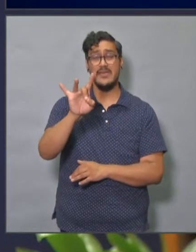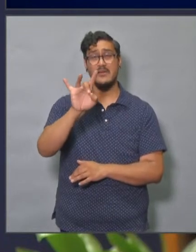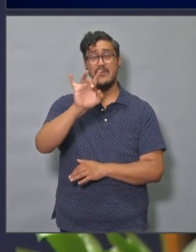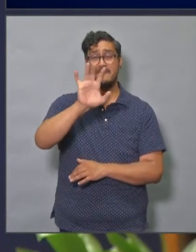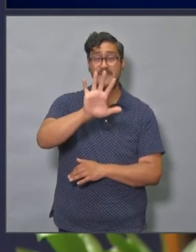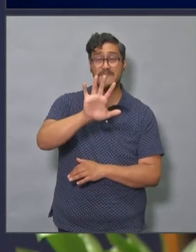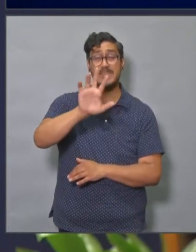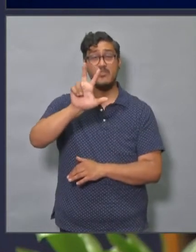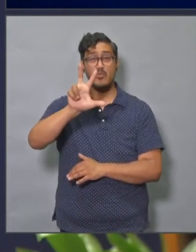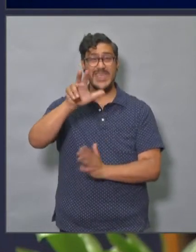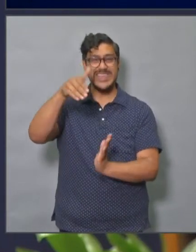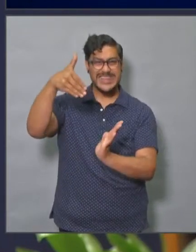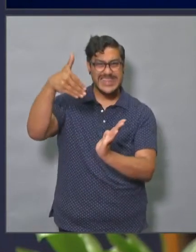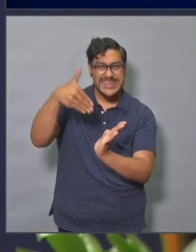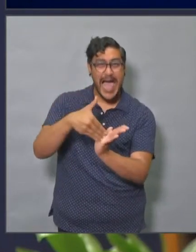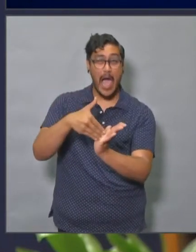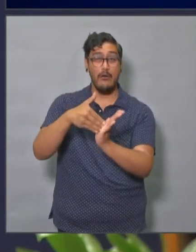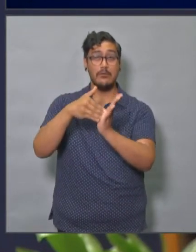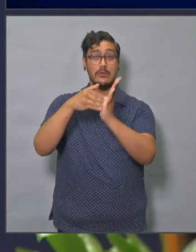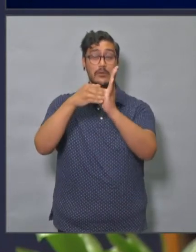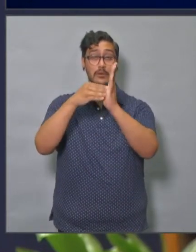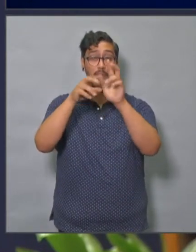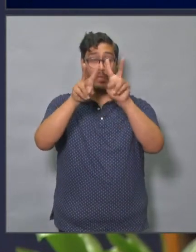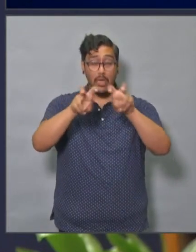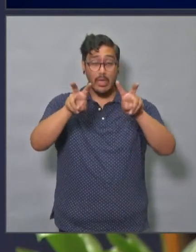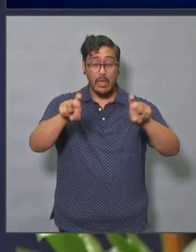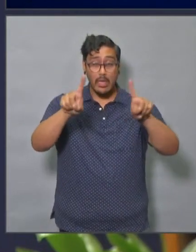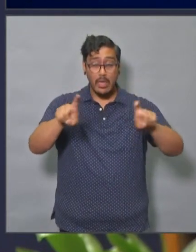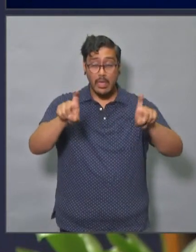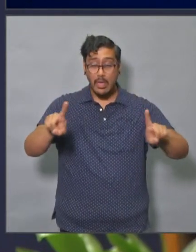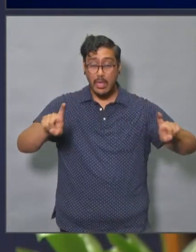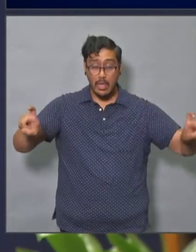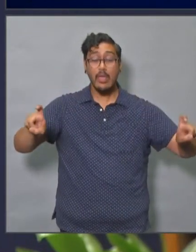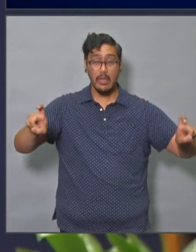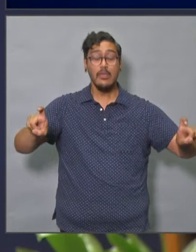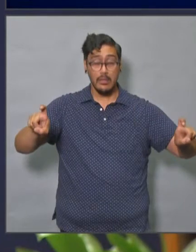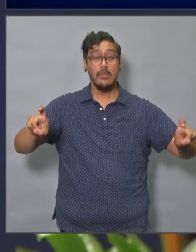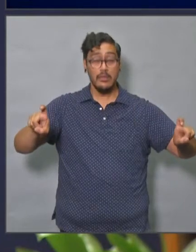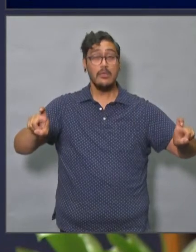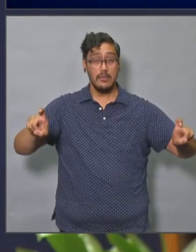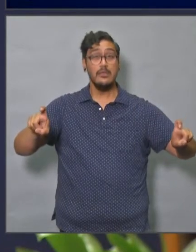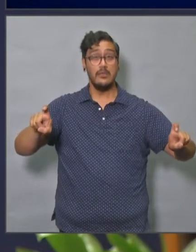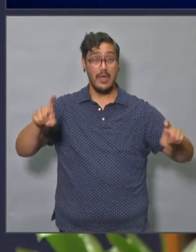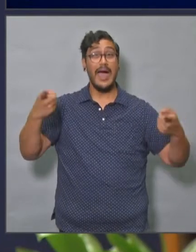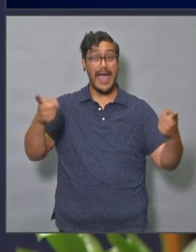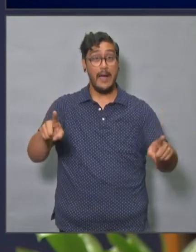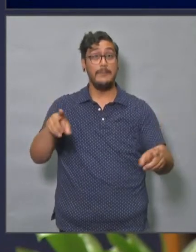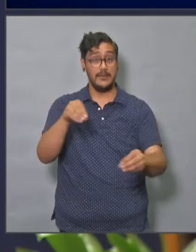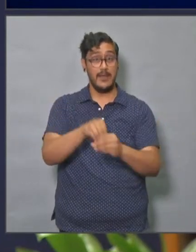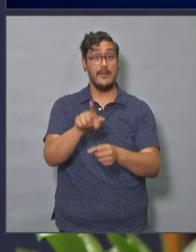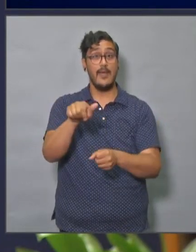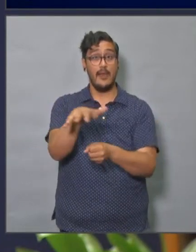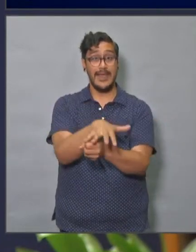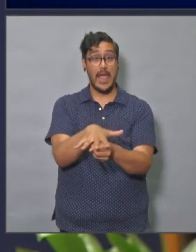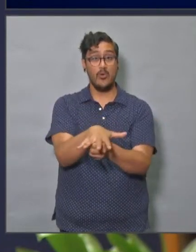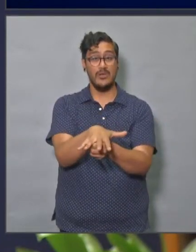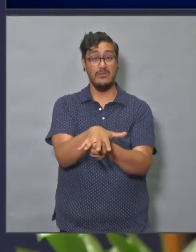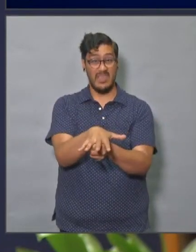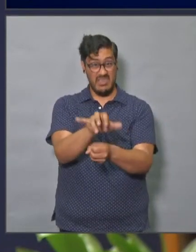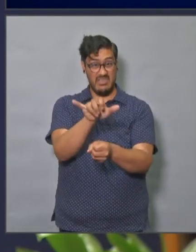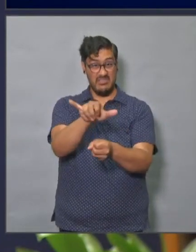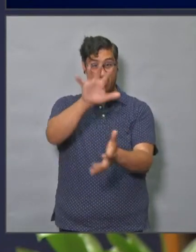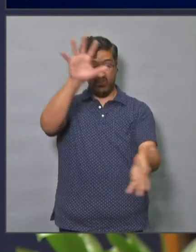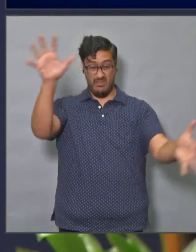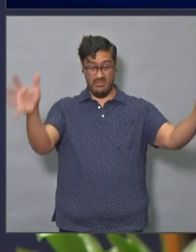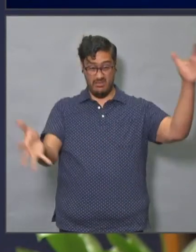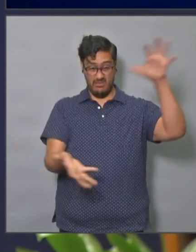853,000 resultados de la prueba de COVID-19 han sido reportados al Departamento de Salud Pública y el 8% de las